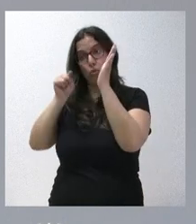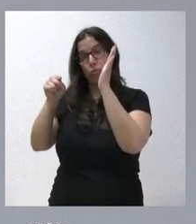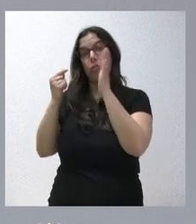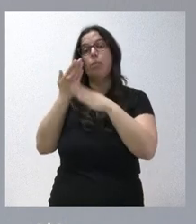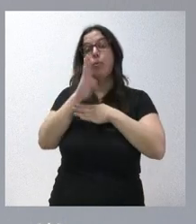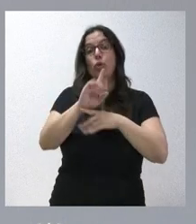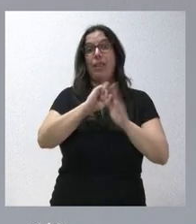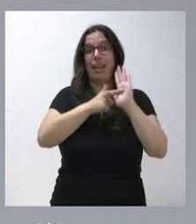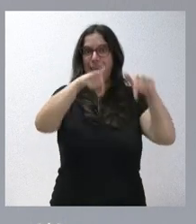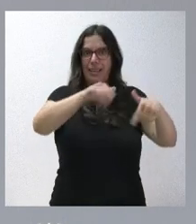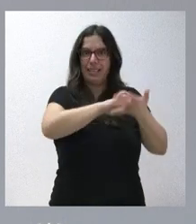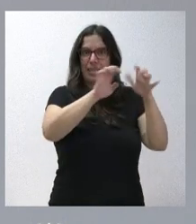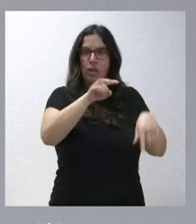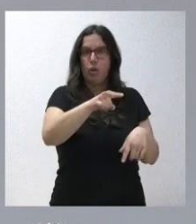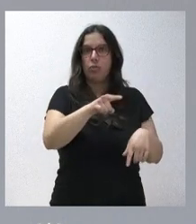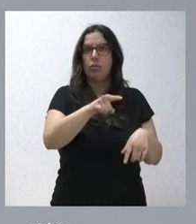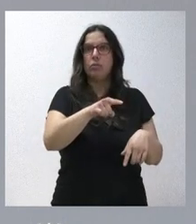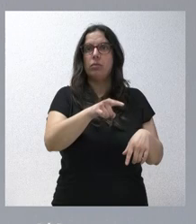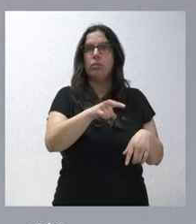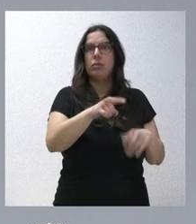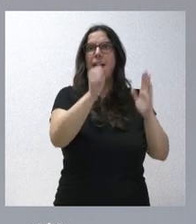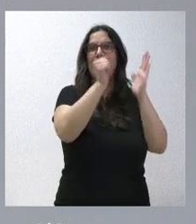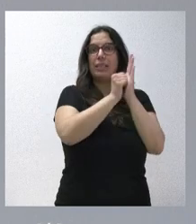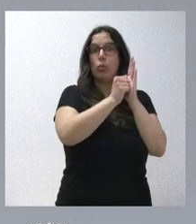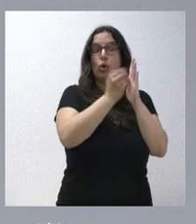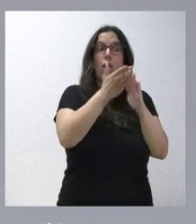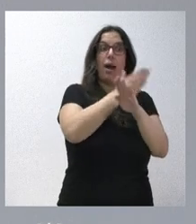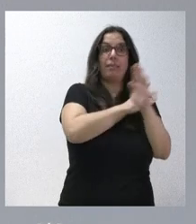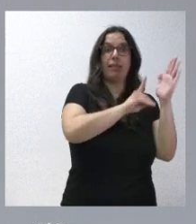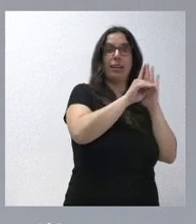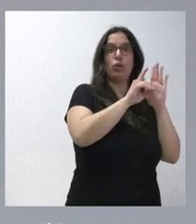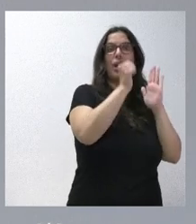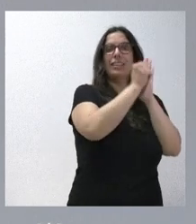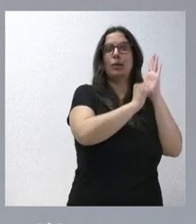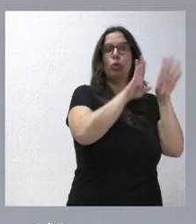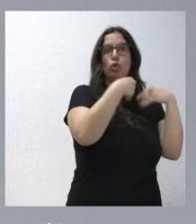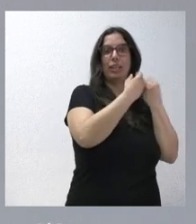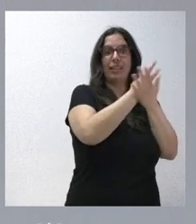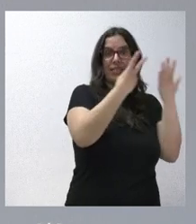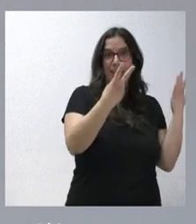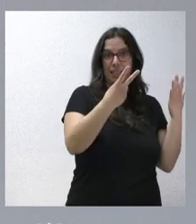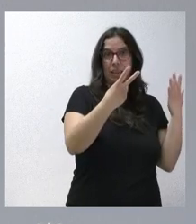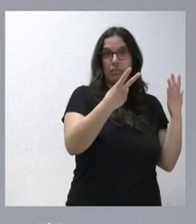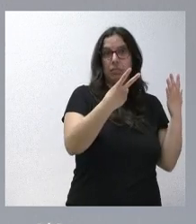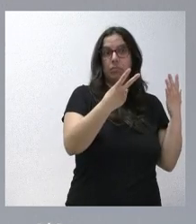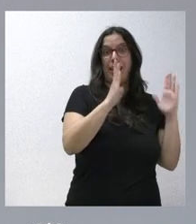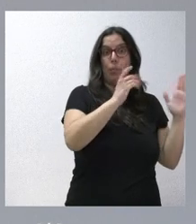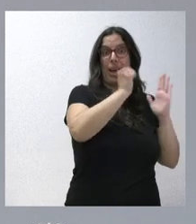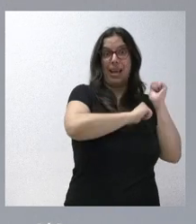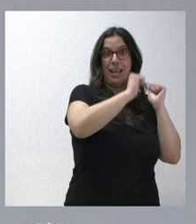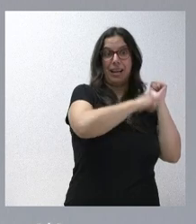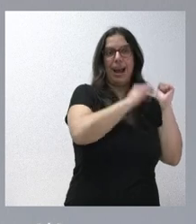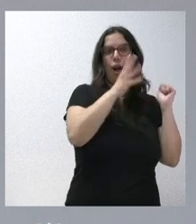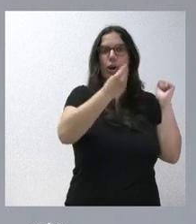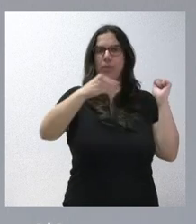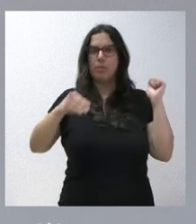ley que pasa de 17 artículos que tenía el anterior decreto del año 18 de Juan Vicente Herrera a 20